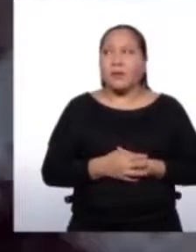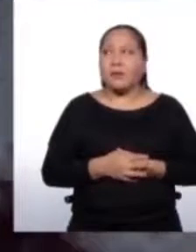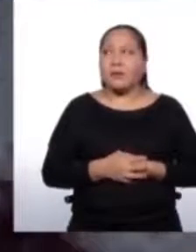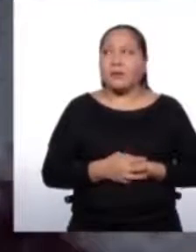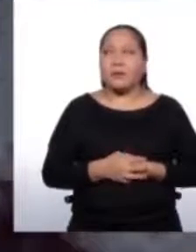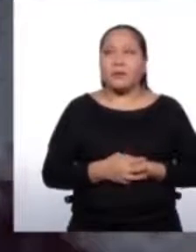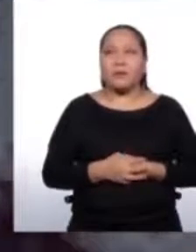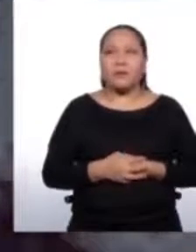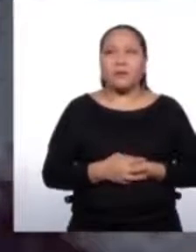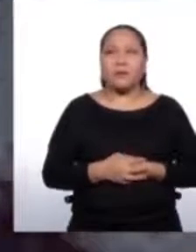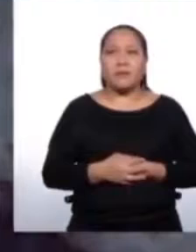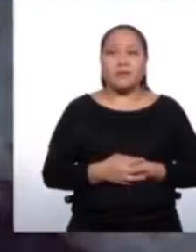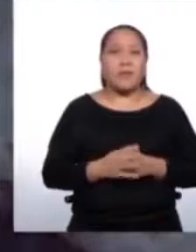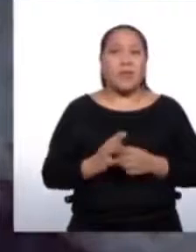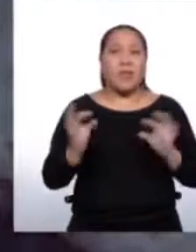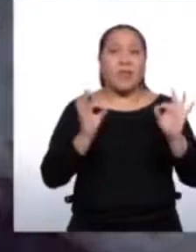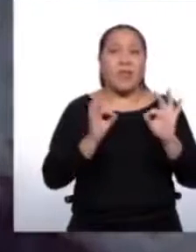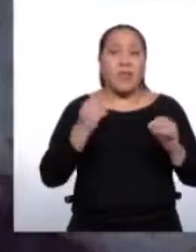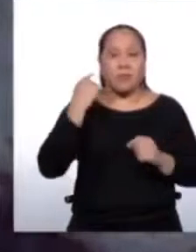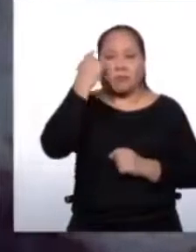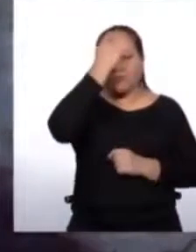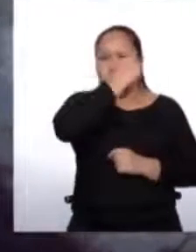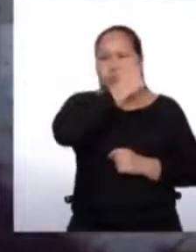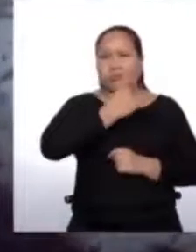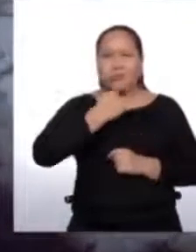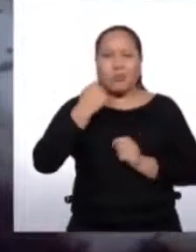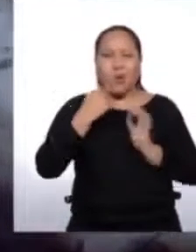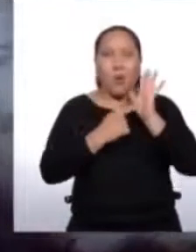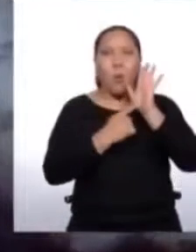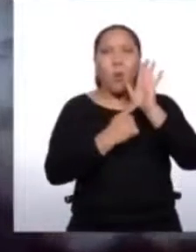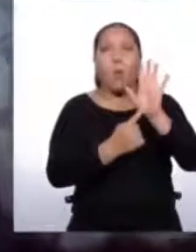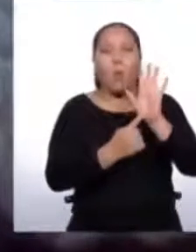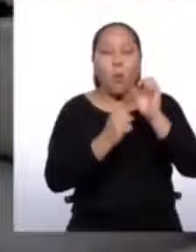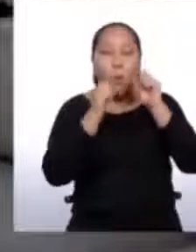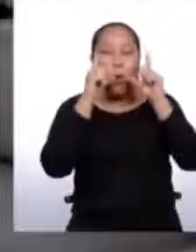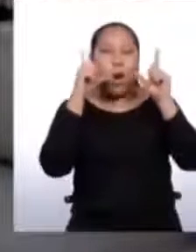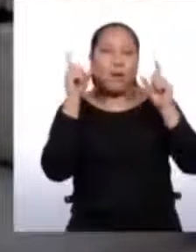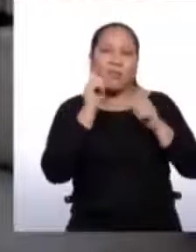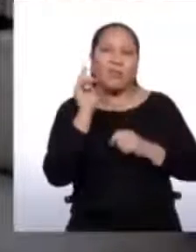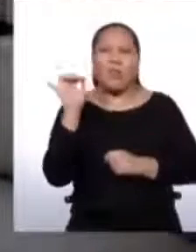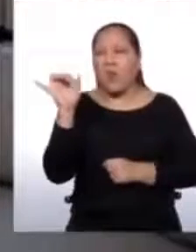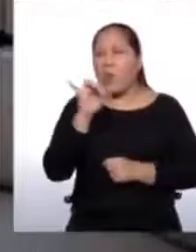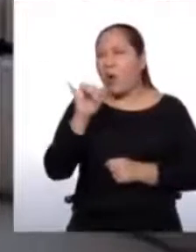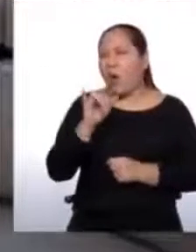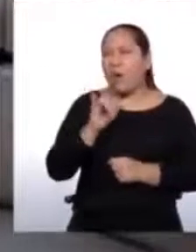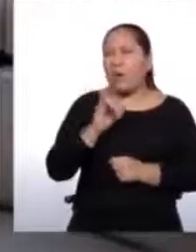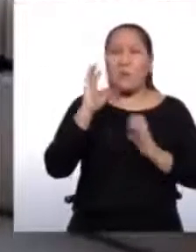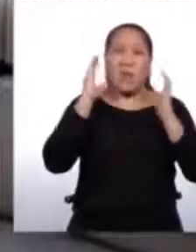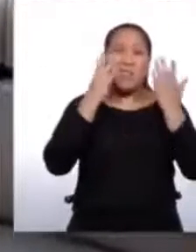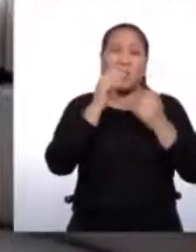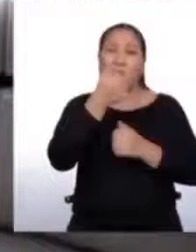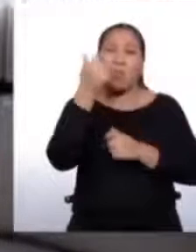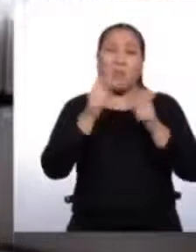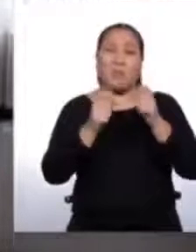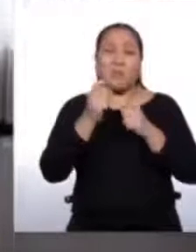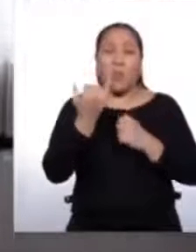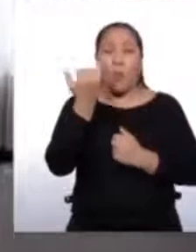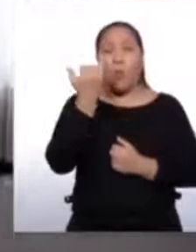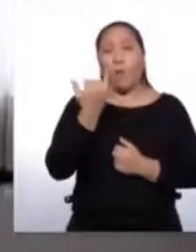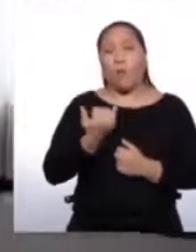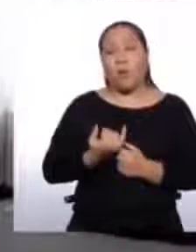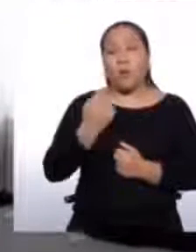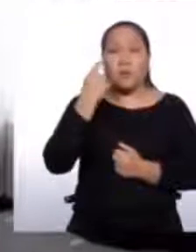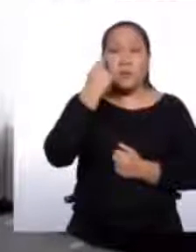Ni siquiera un rasgo de su semblante fue llamativo u original. De mediana estatura, de complexión delgada, sus